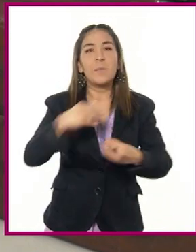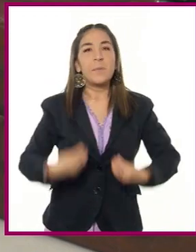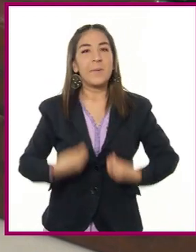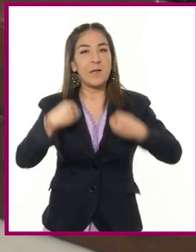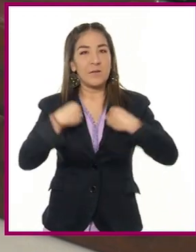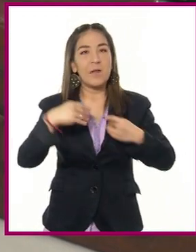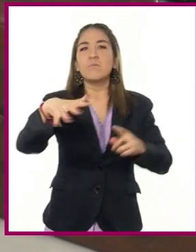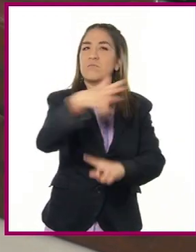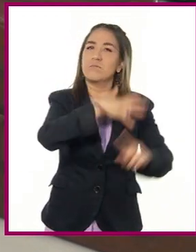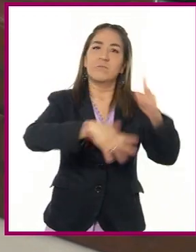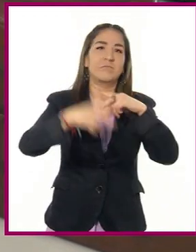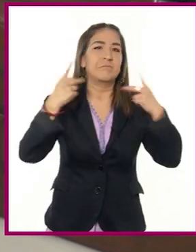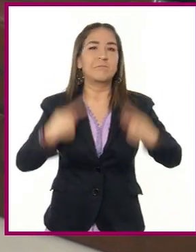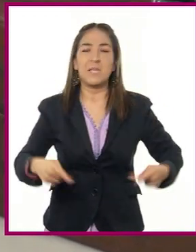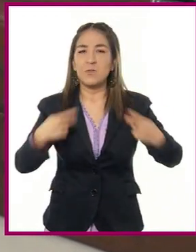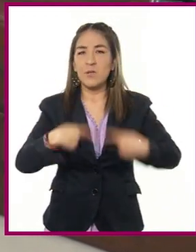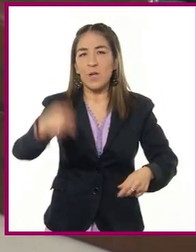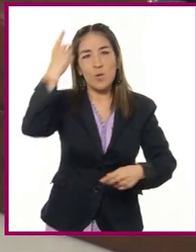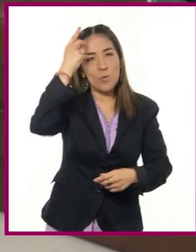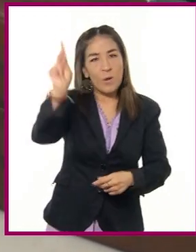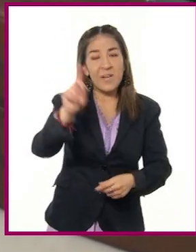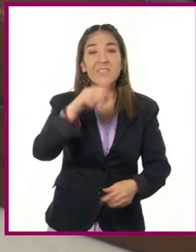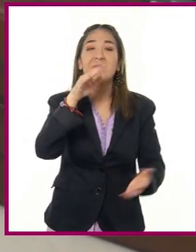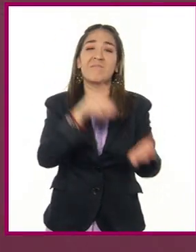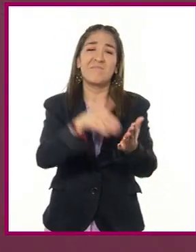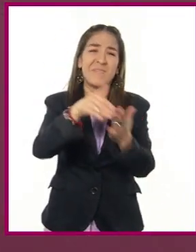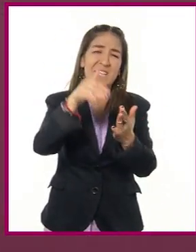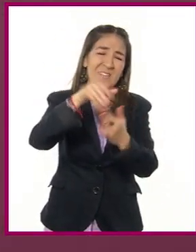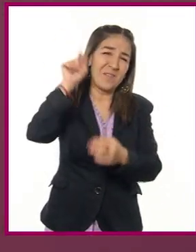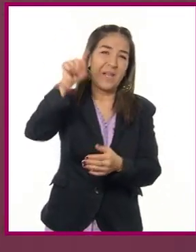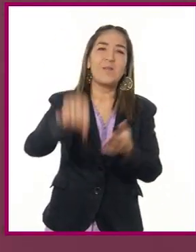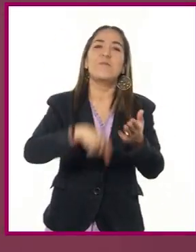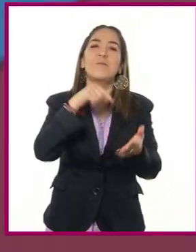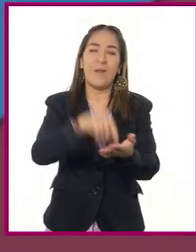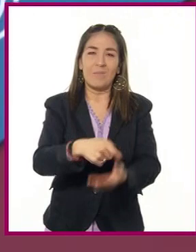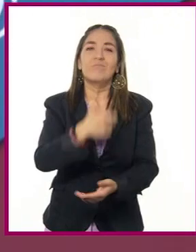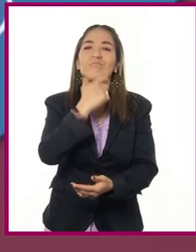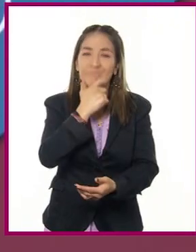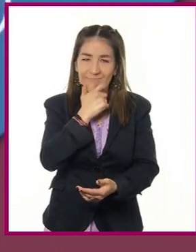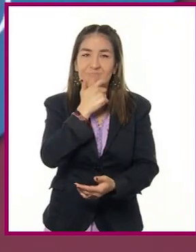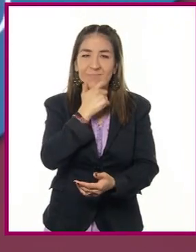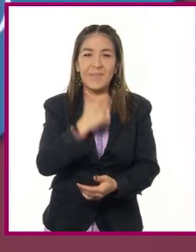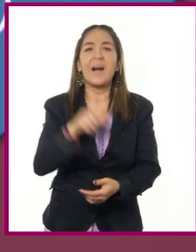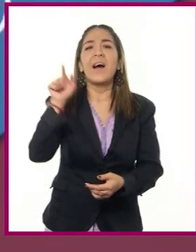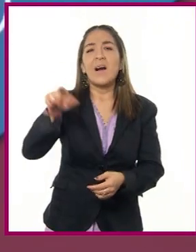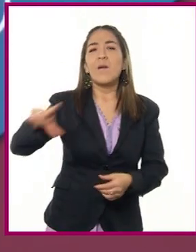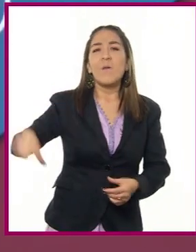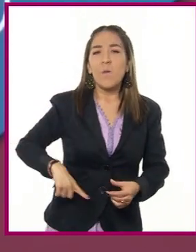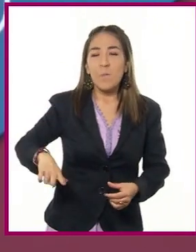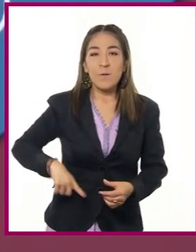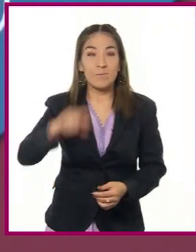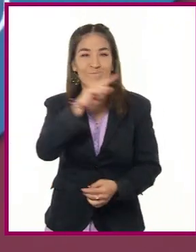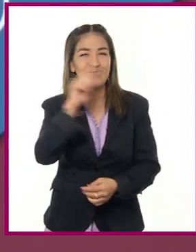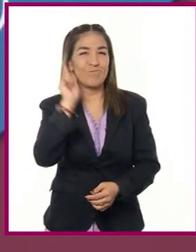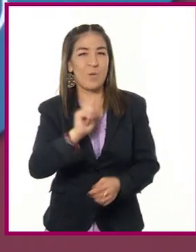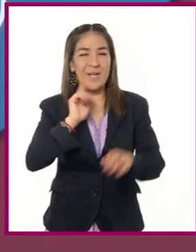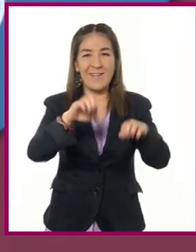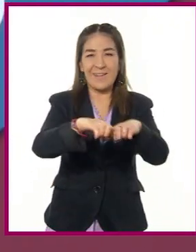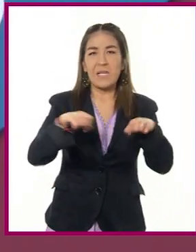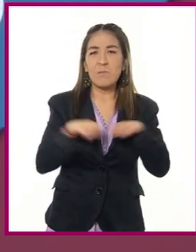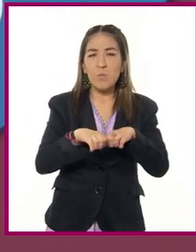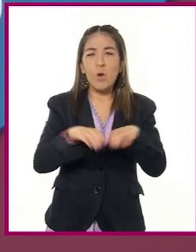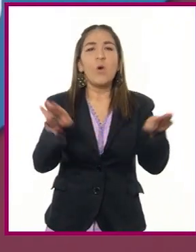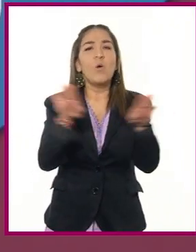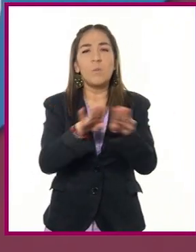propiedad pública, varios millones en todo el Reino Unido. El equipo de gobierno de Thatcher estaba